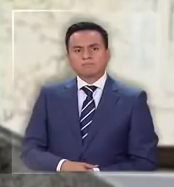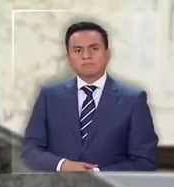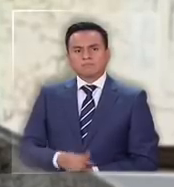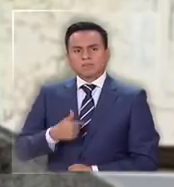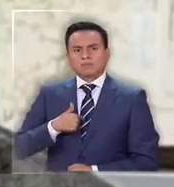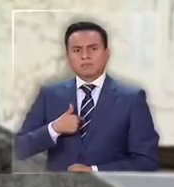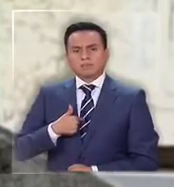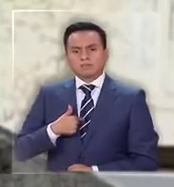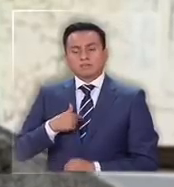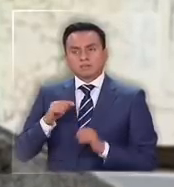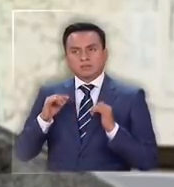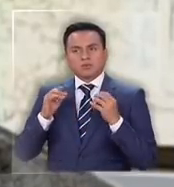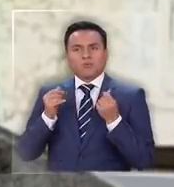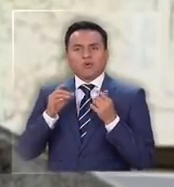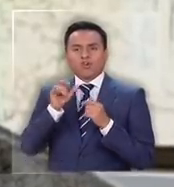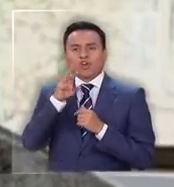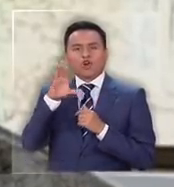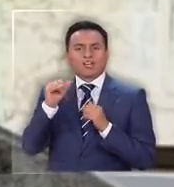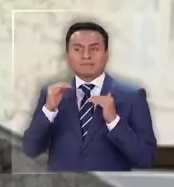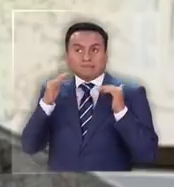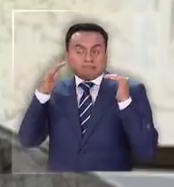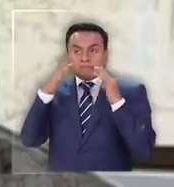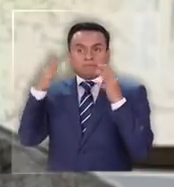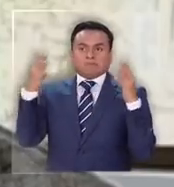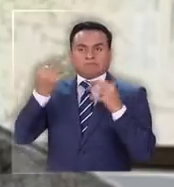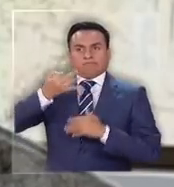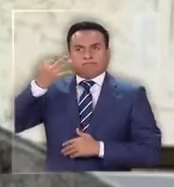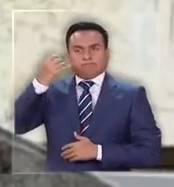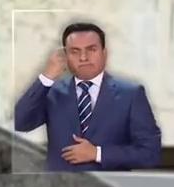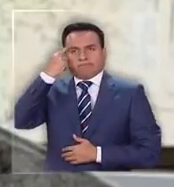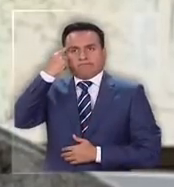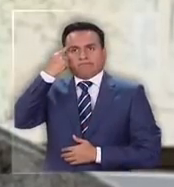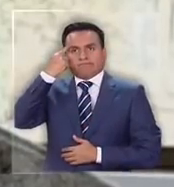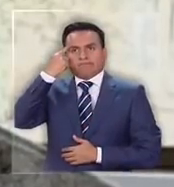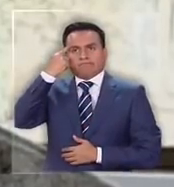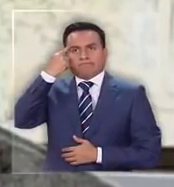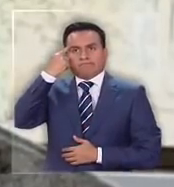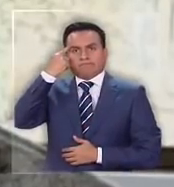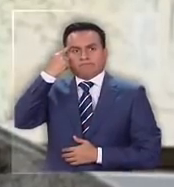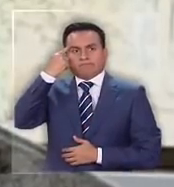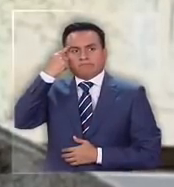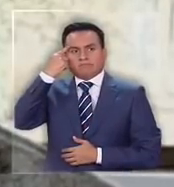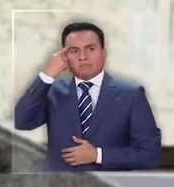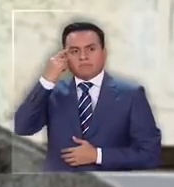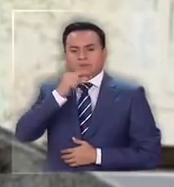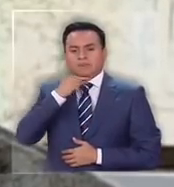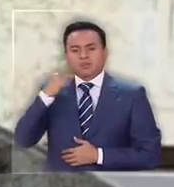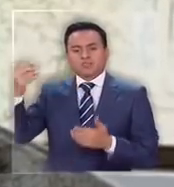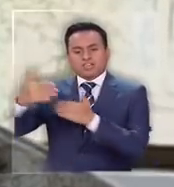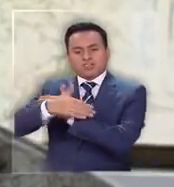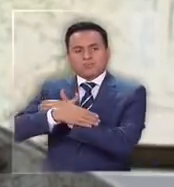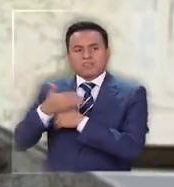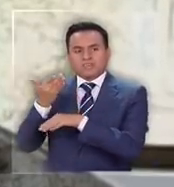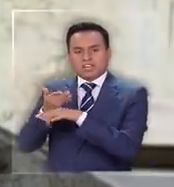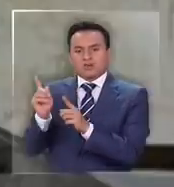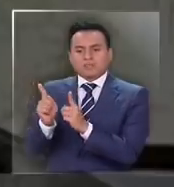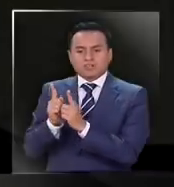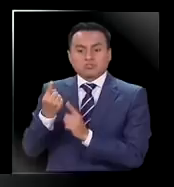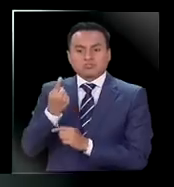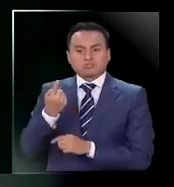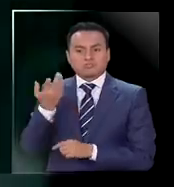Para mí era la gloria. Era, en ese momento, era lo que el padre Hurtado le pedía a él, que lo acompañara